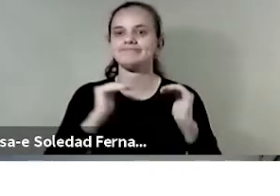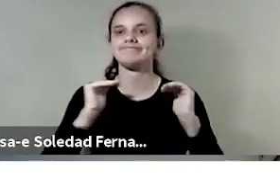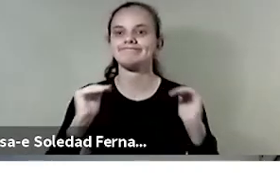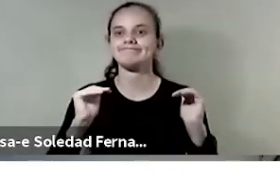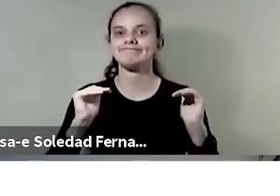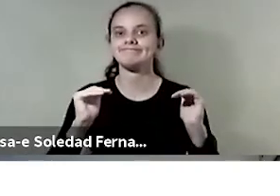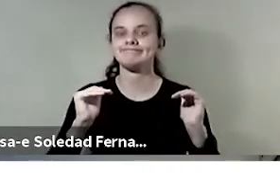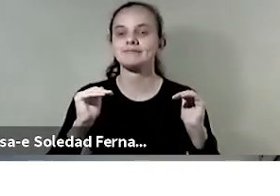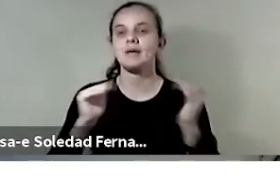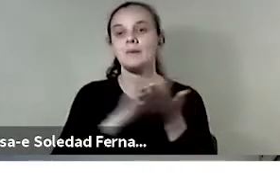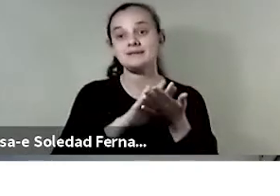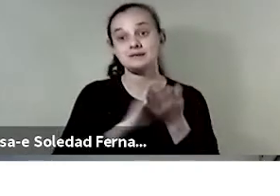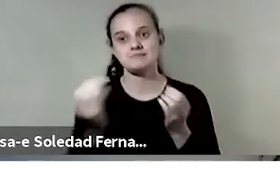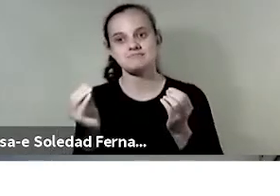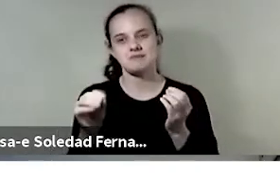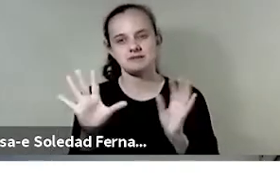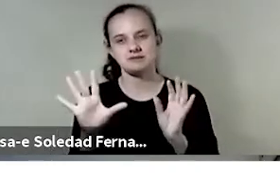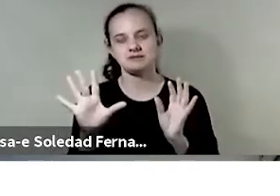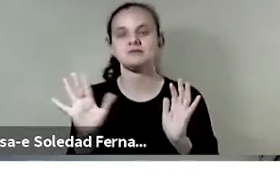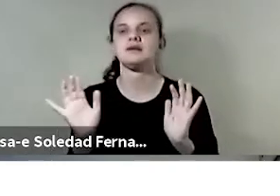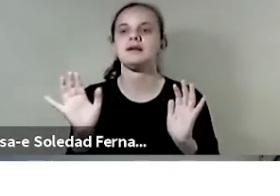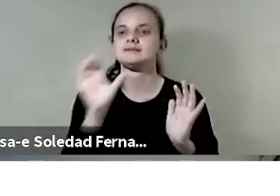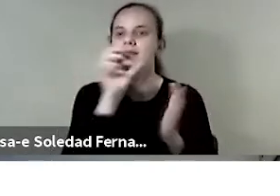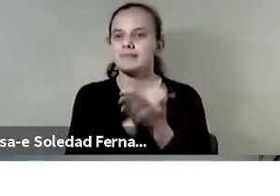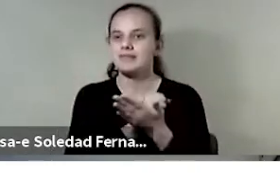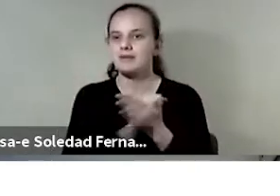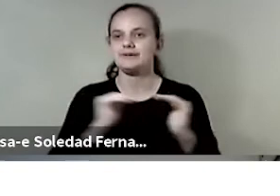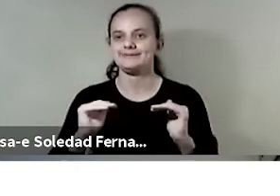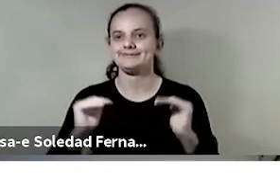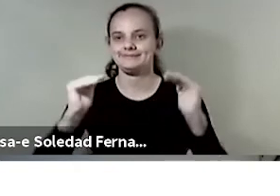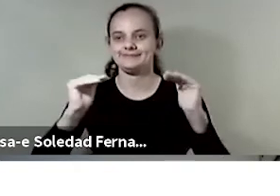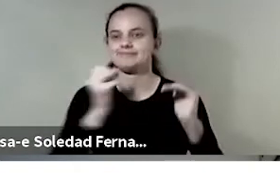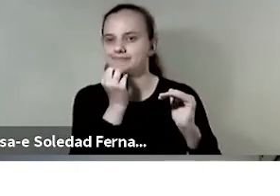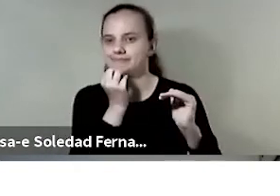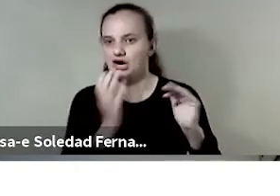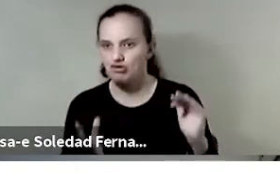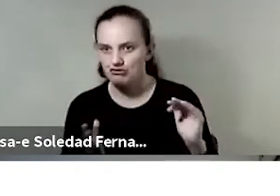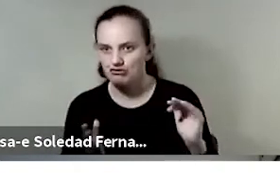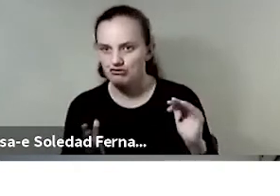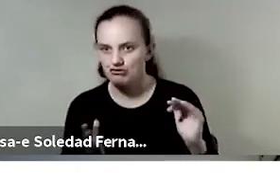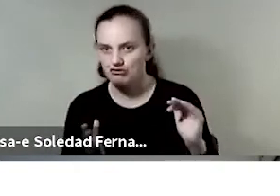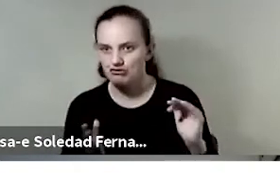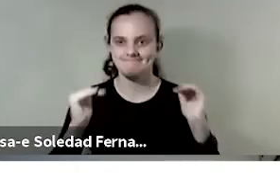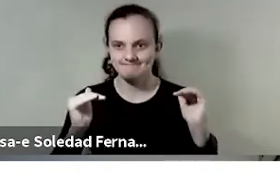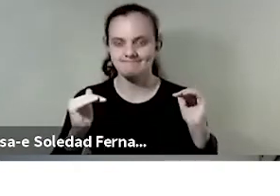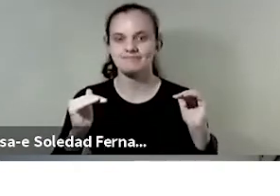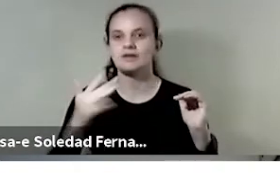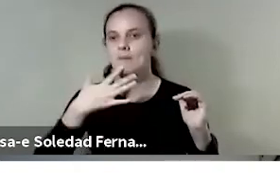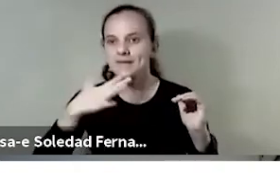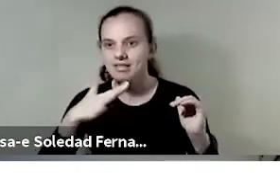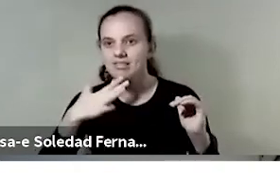el nivel AA, que es el más aceptable, ¿no? Digamos, es como un nivel básico, pero algo más que hace que